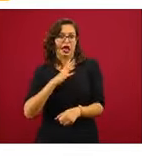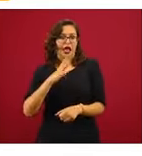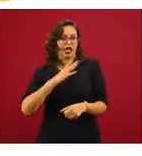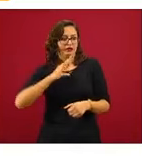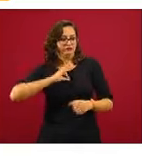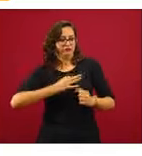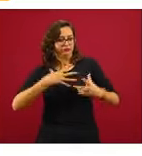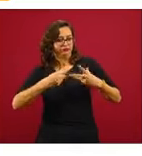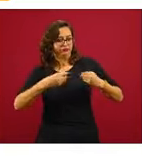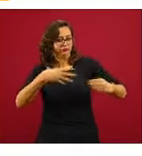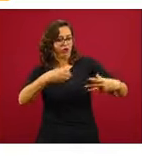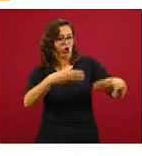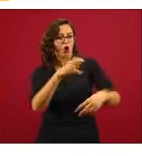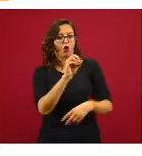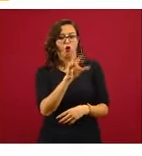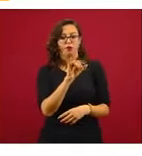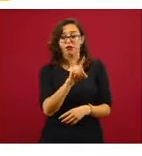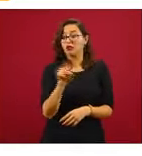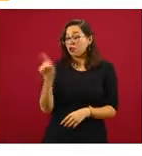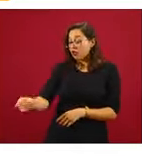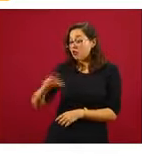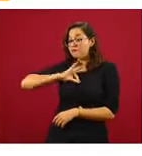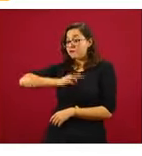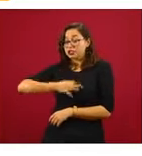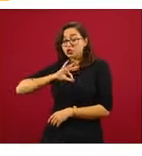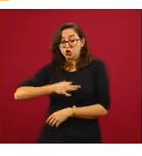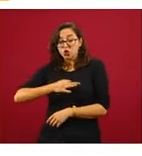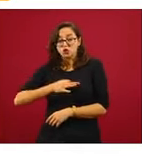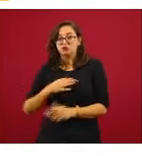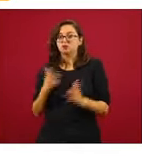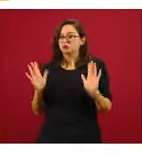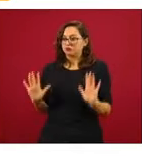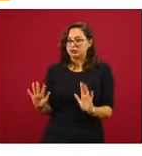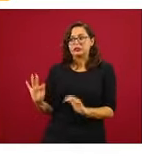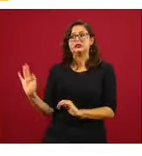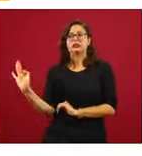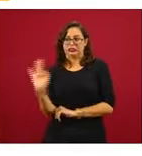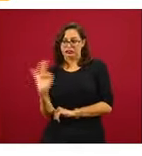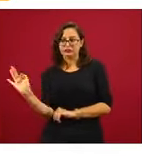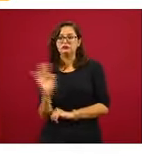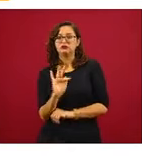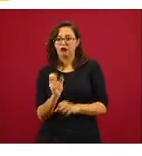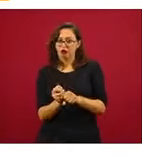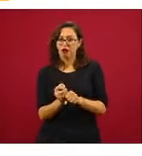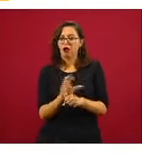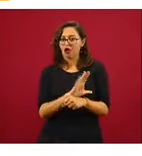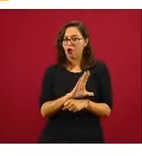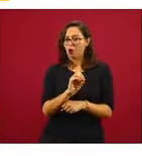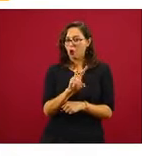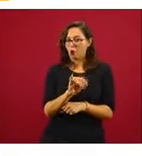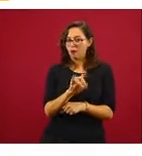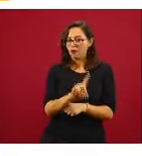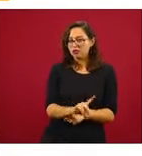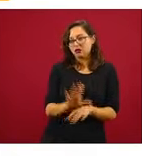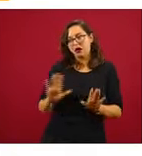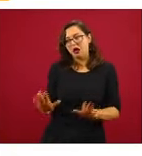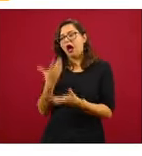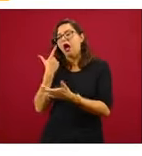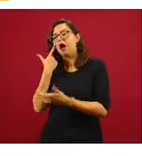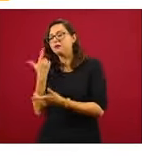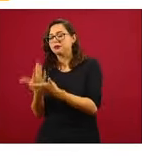epidemia en México, toda infección respiratoria aguda, pues puede representar COVID hasta demostrar